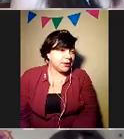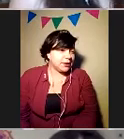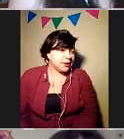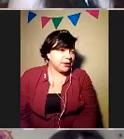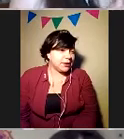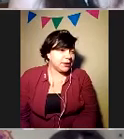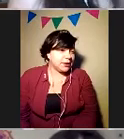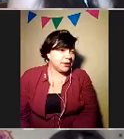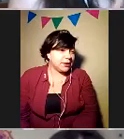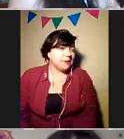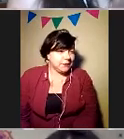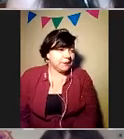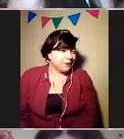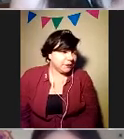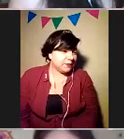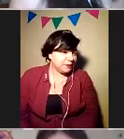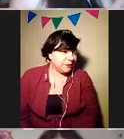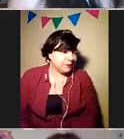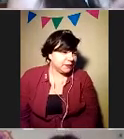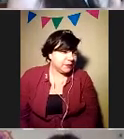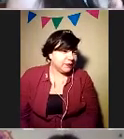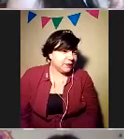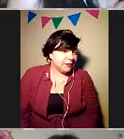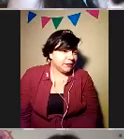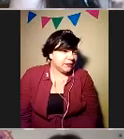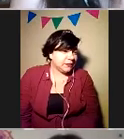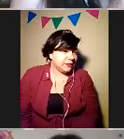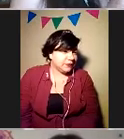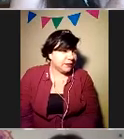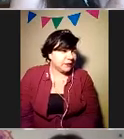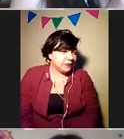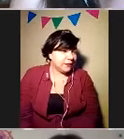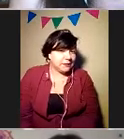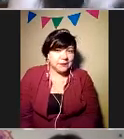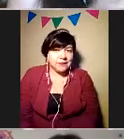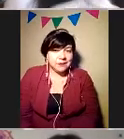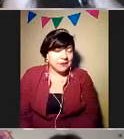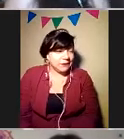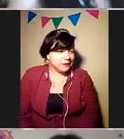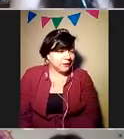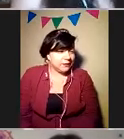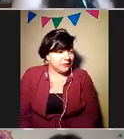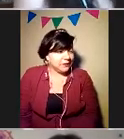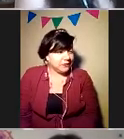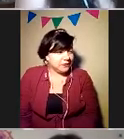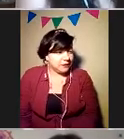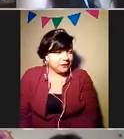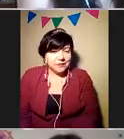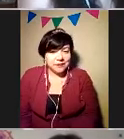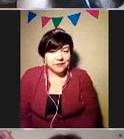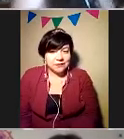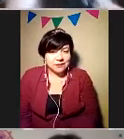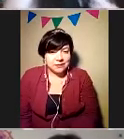algunos documentales y algunas películas. River Blue, que trata sobre la contaminación del agua a través del